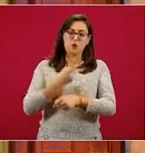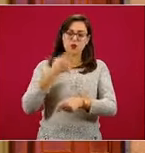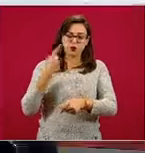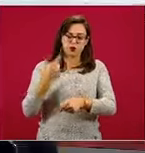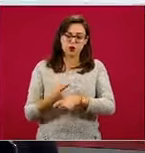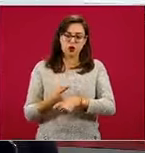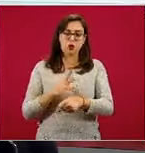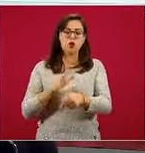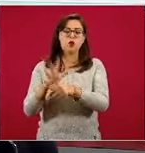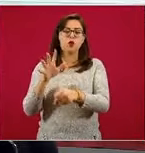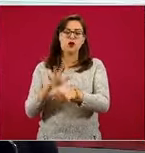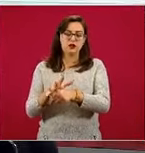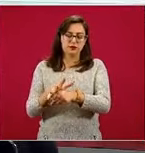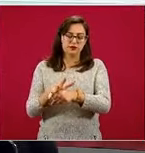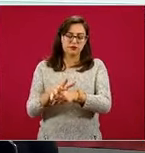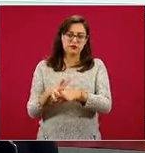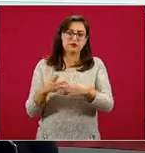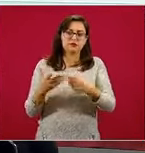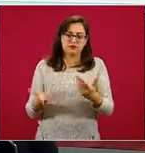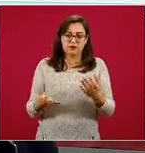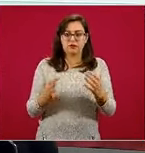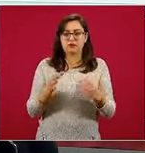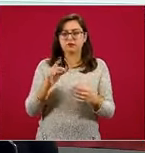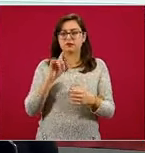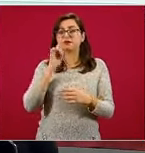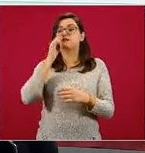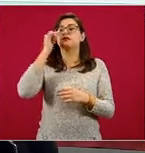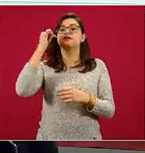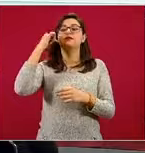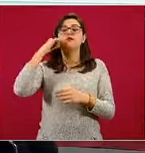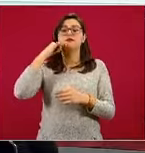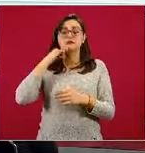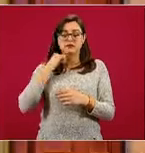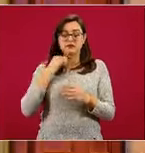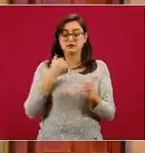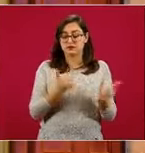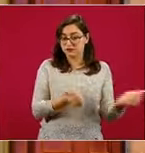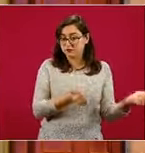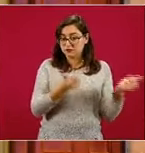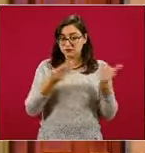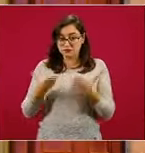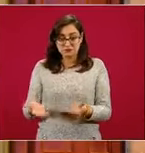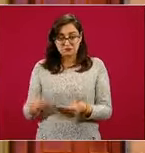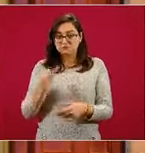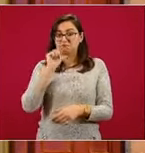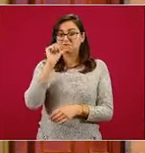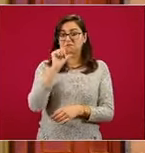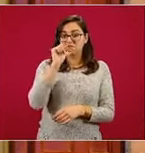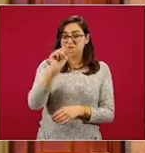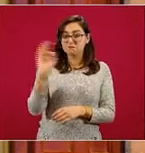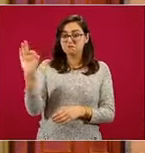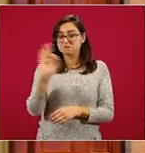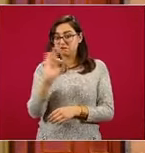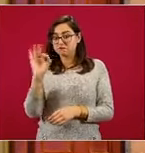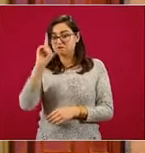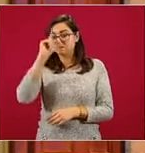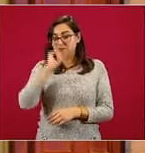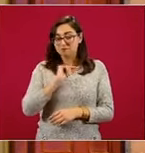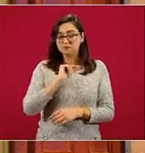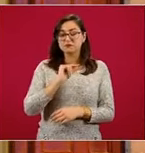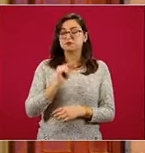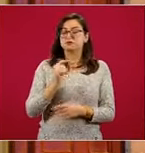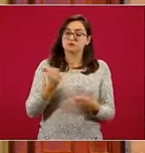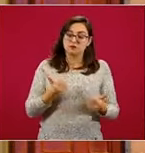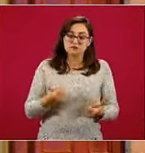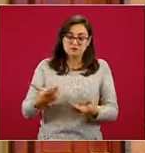que finalmente reciba esta muestra, es decir, si esta muestra no llegó precisamente porque hubo algún retraso en el envío